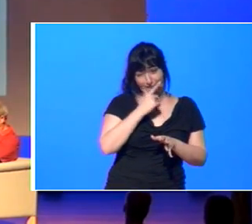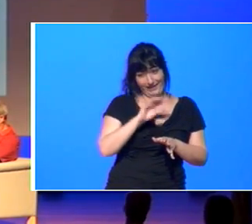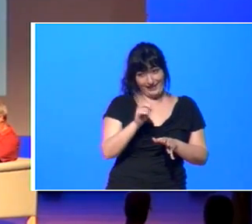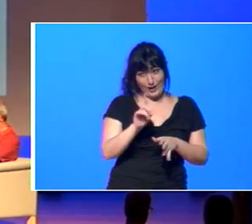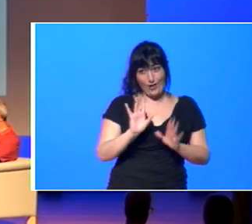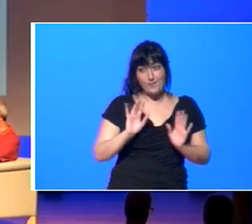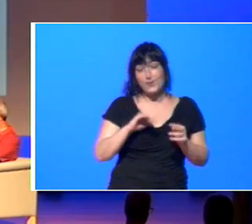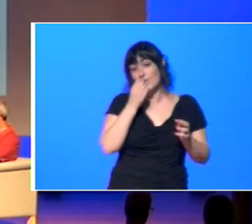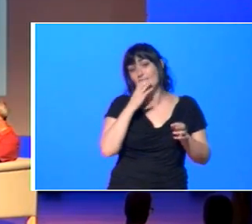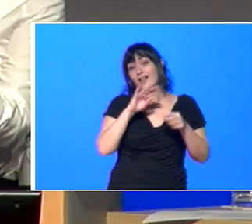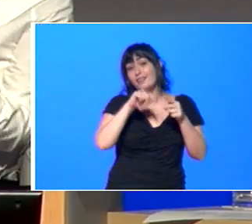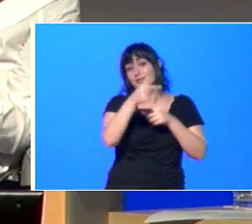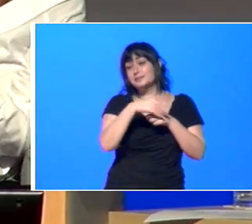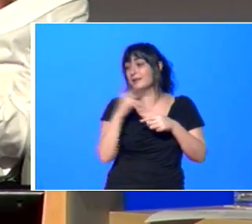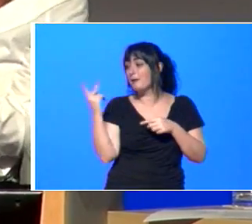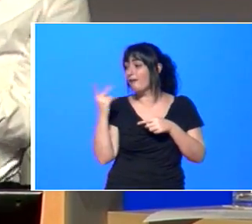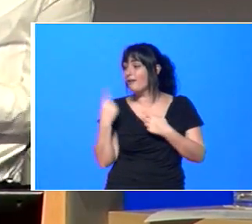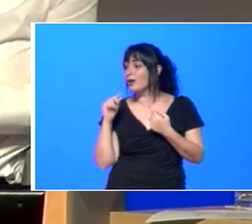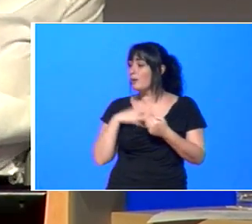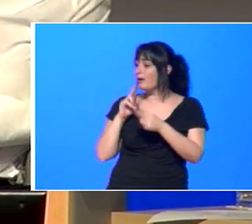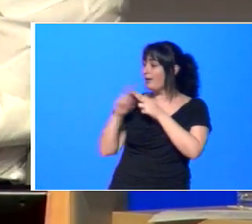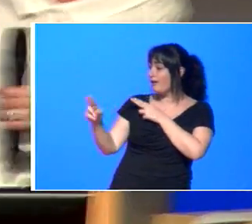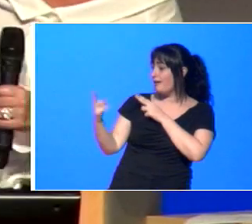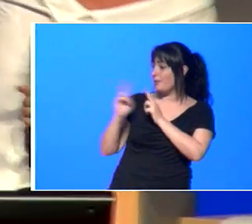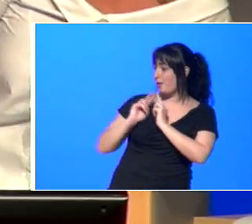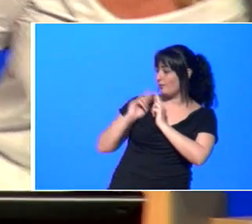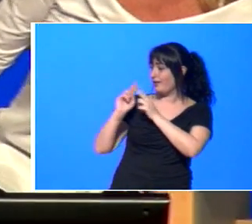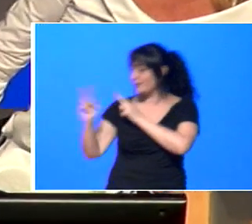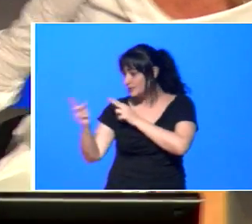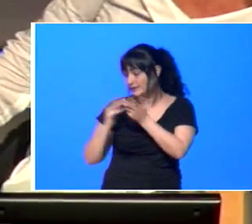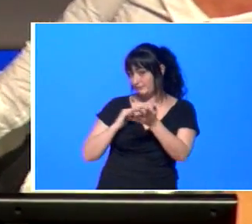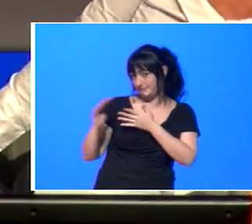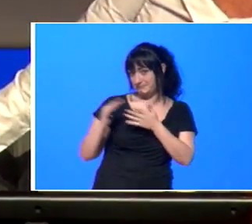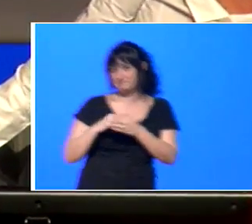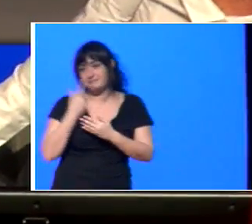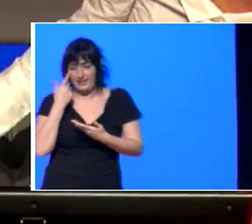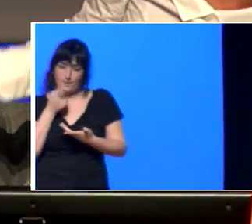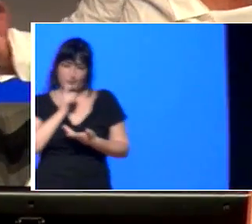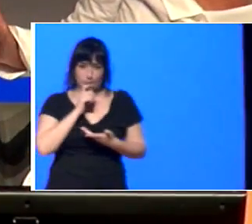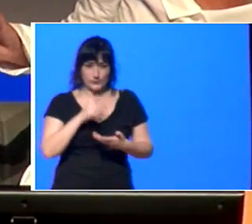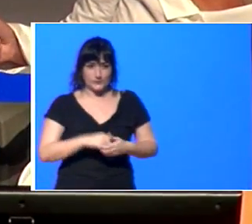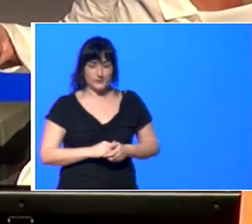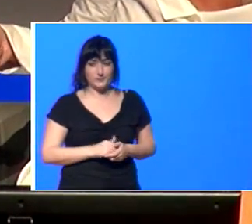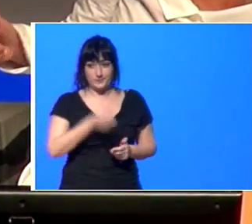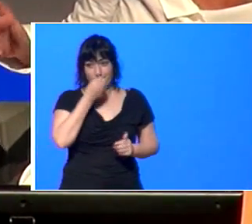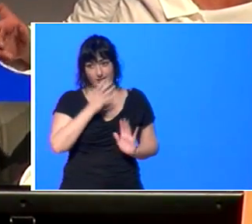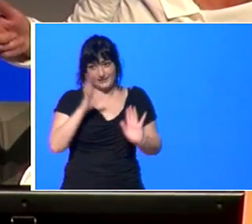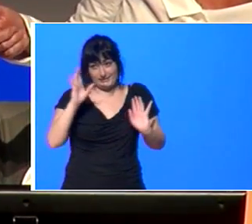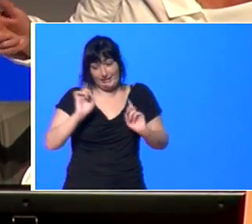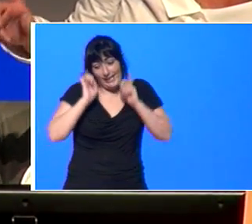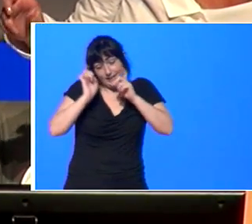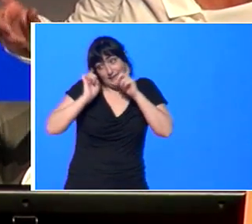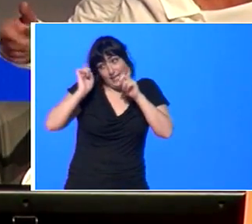luego además os contestéis los unos a los otros y a ver cómo vamos haciéndolo, ¿vale? Vale. Intentando completar un